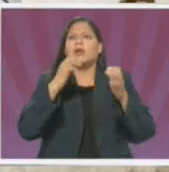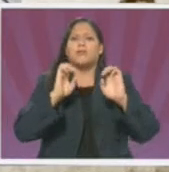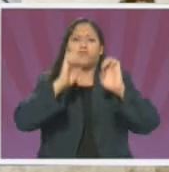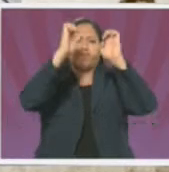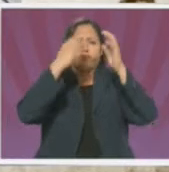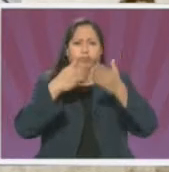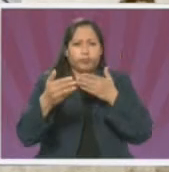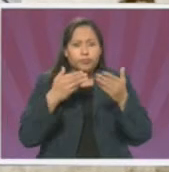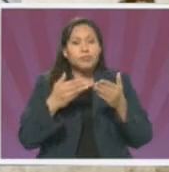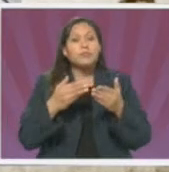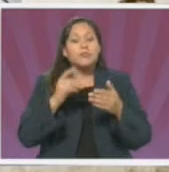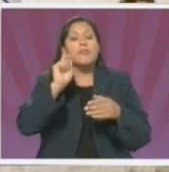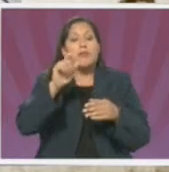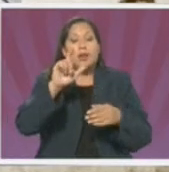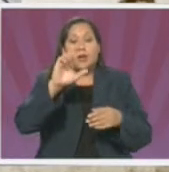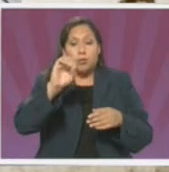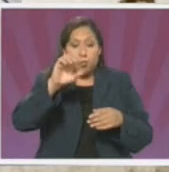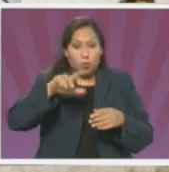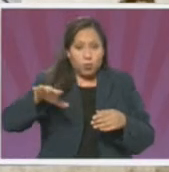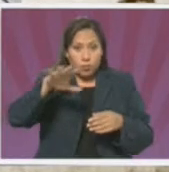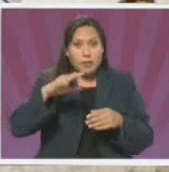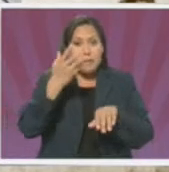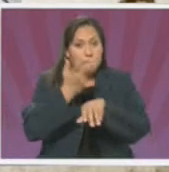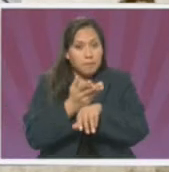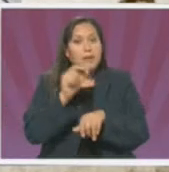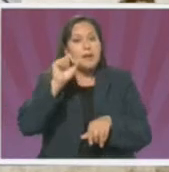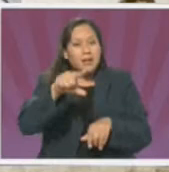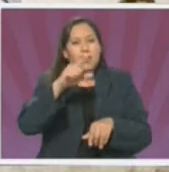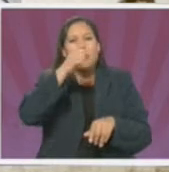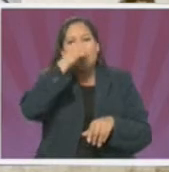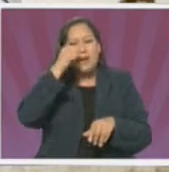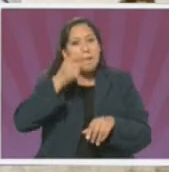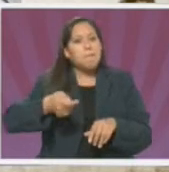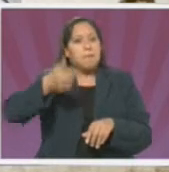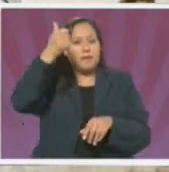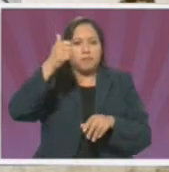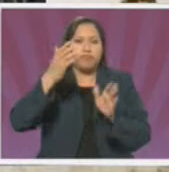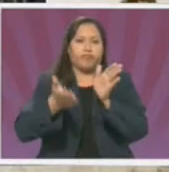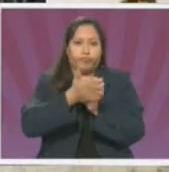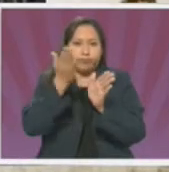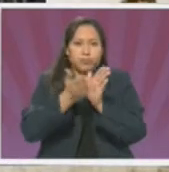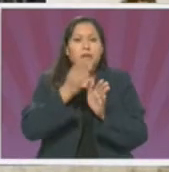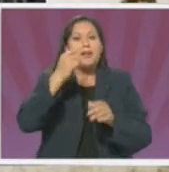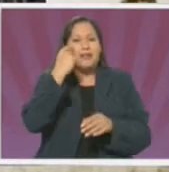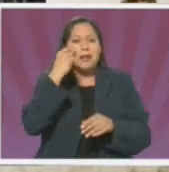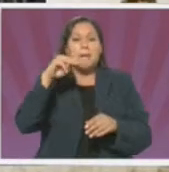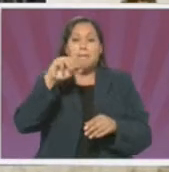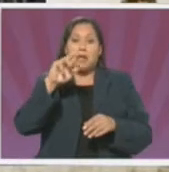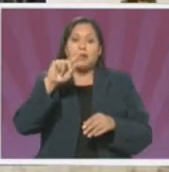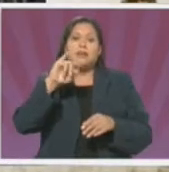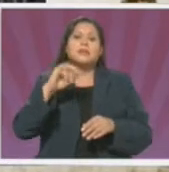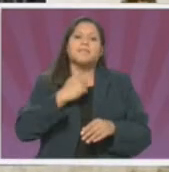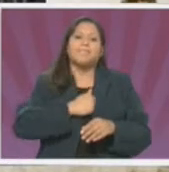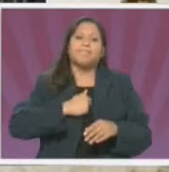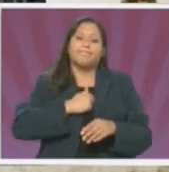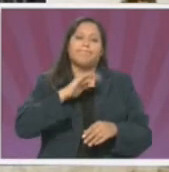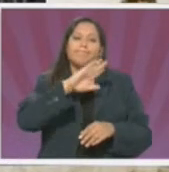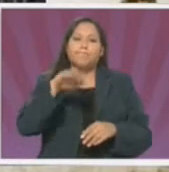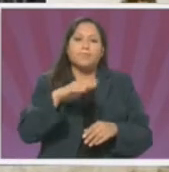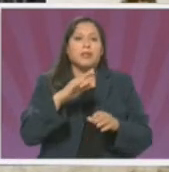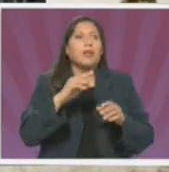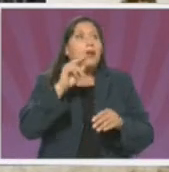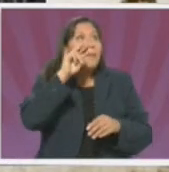La Colonia La Americana, hoy la Colonia Juárez, fue de las primeras. Fíjate que Martínez de la Torre desgraciadamente murió y ya no tuvo